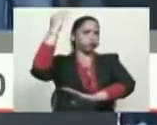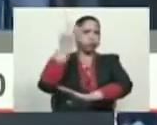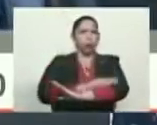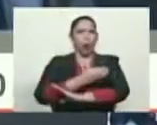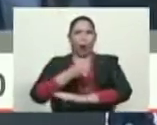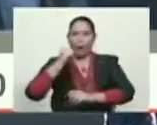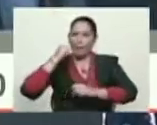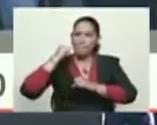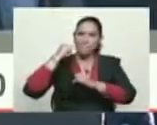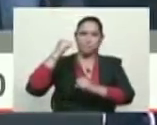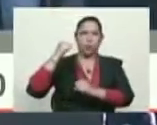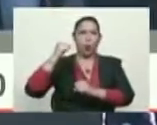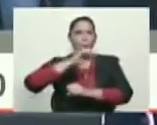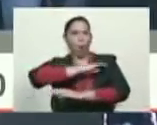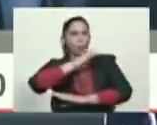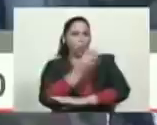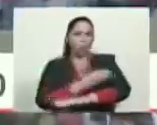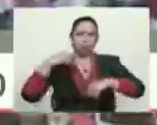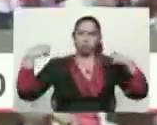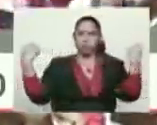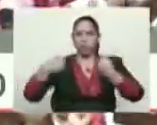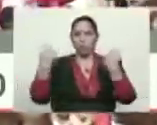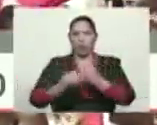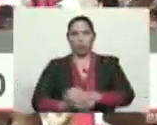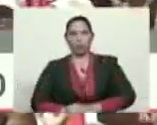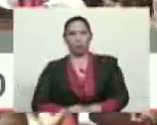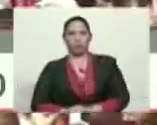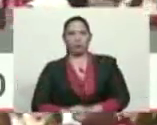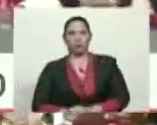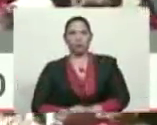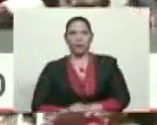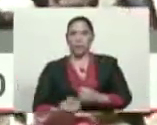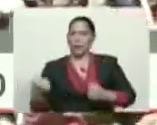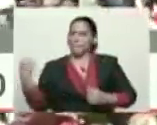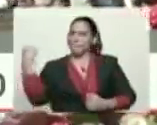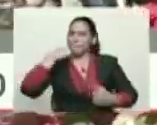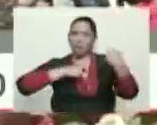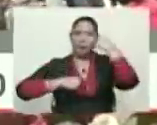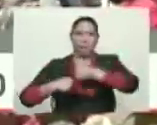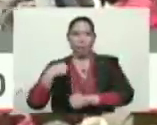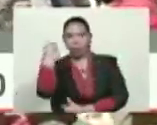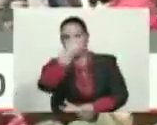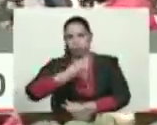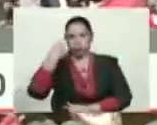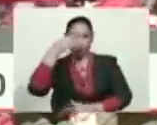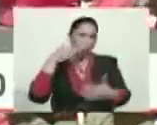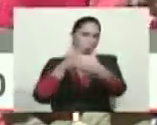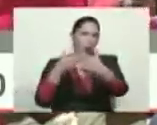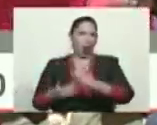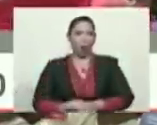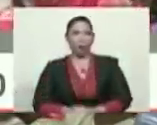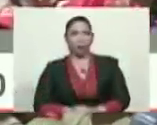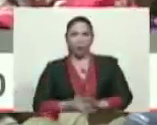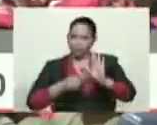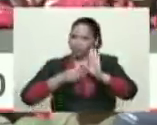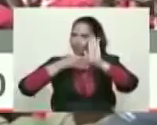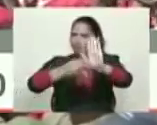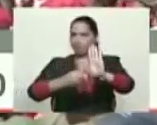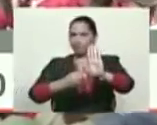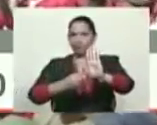puño del poder popular estrellándose contra su cara para